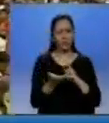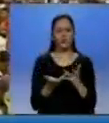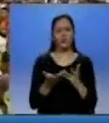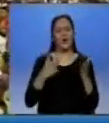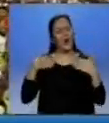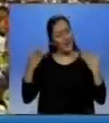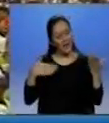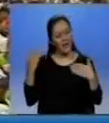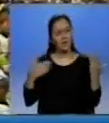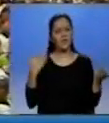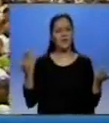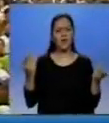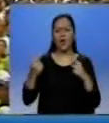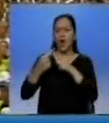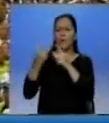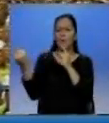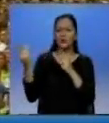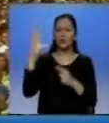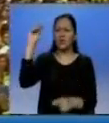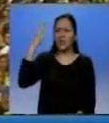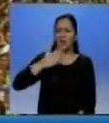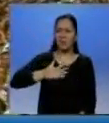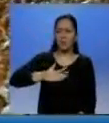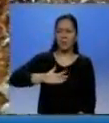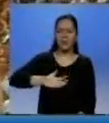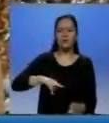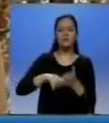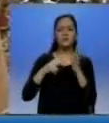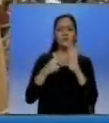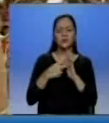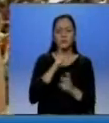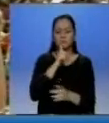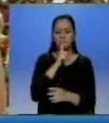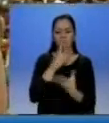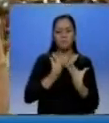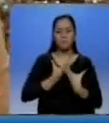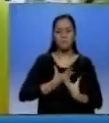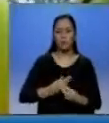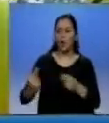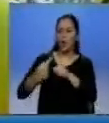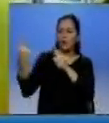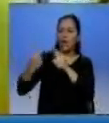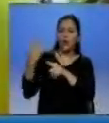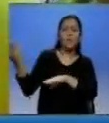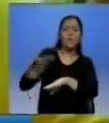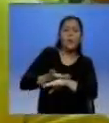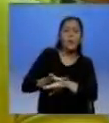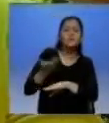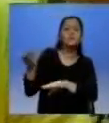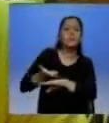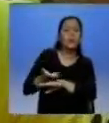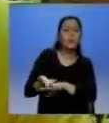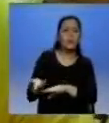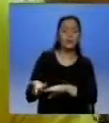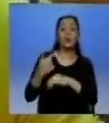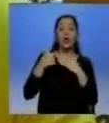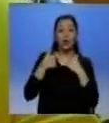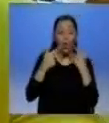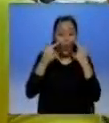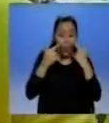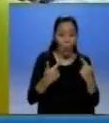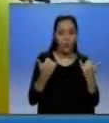como los de oposición, que solamente están en contra de todo, pero no hacen una propuesta. Vamos a convertirnos en guardianes de la